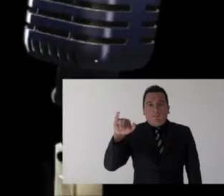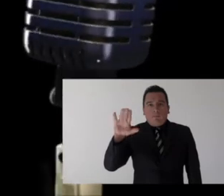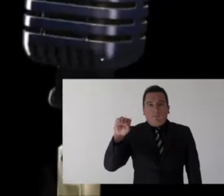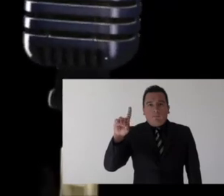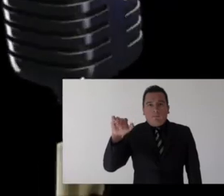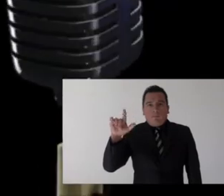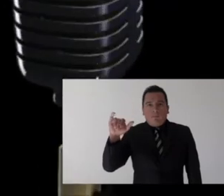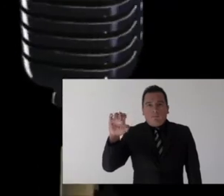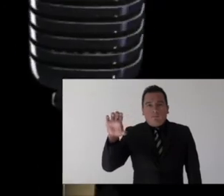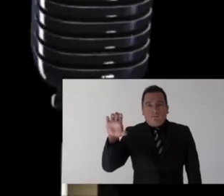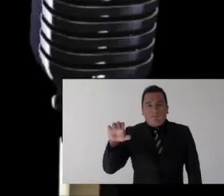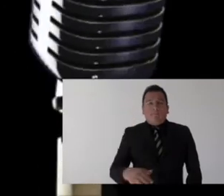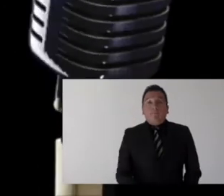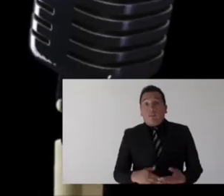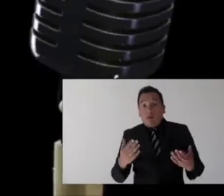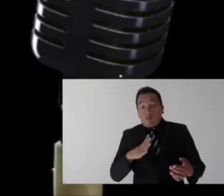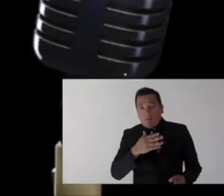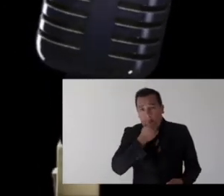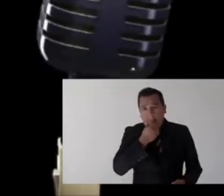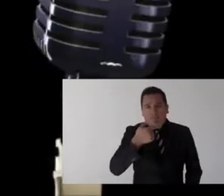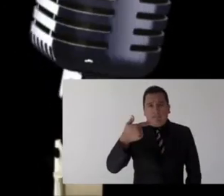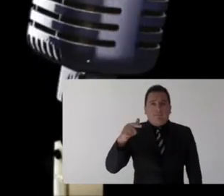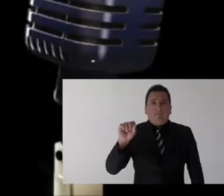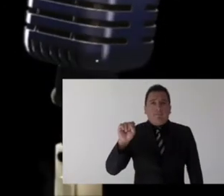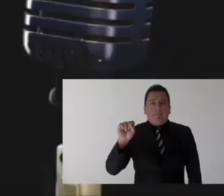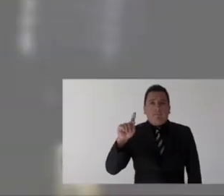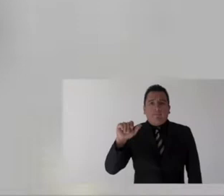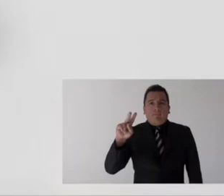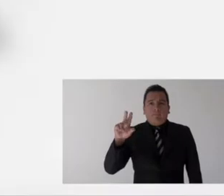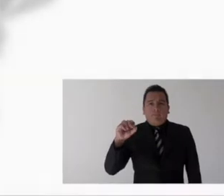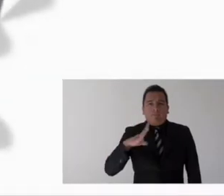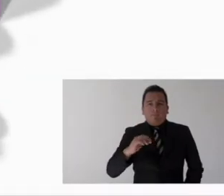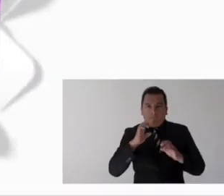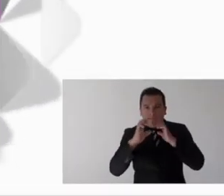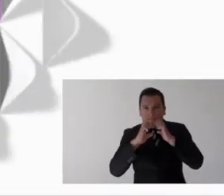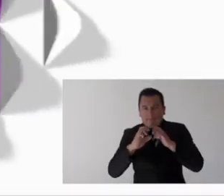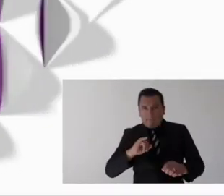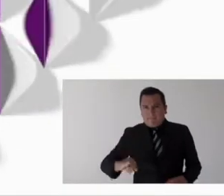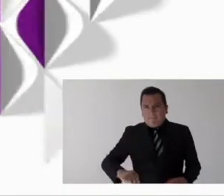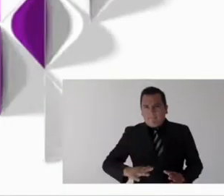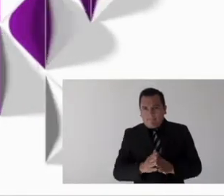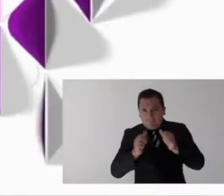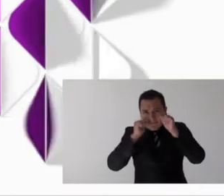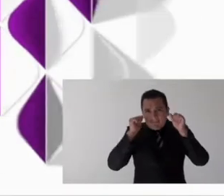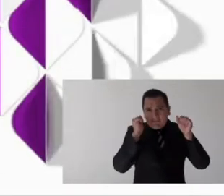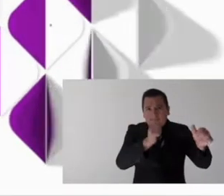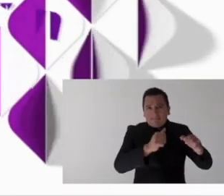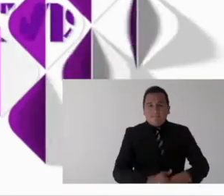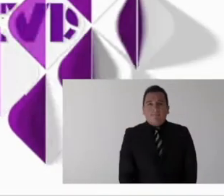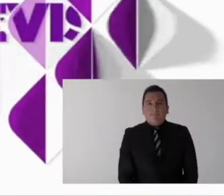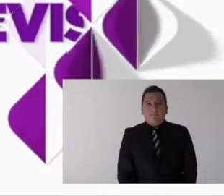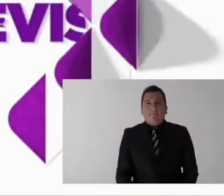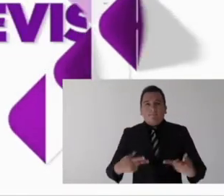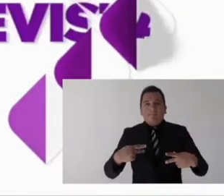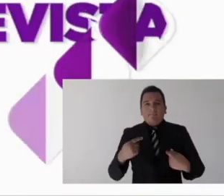consejero electoral Gustavo Alberto Espinosa Padrón nos presenta una muy interesante entrevista. Vamos con usted, consejero. Protagonistas